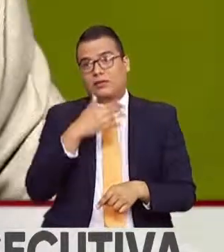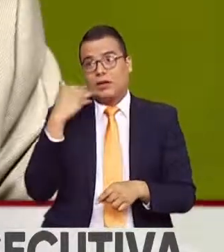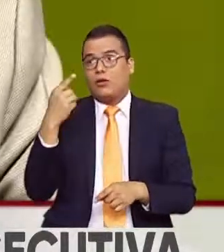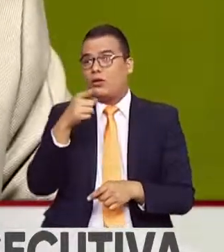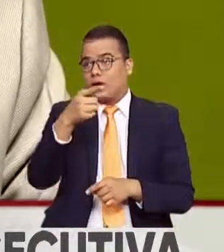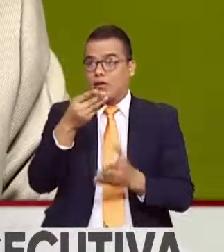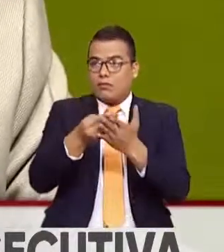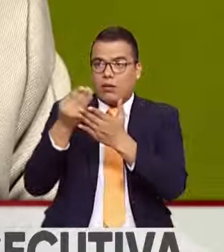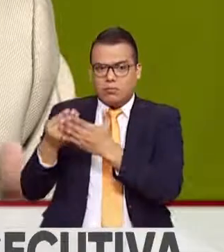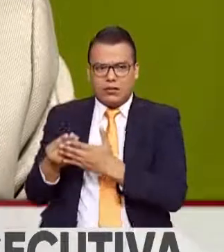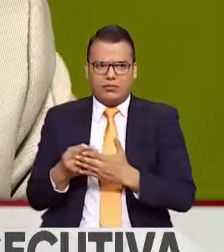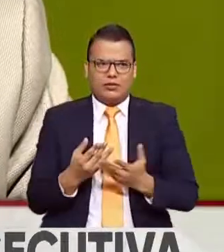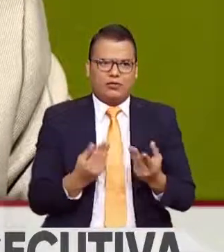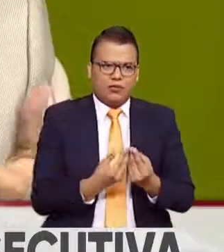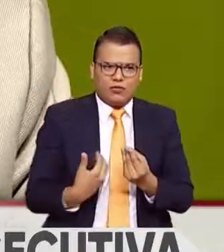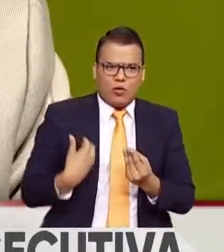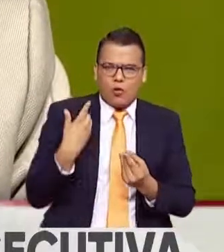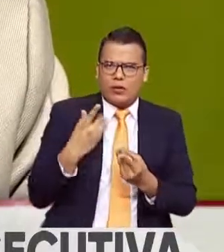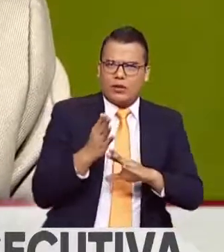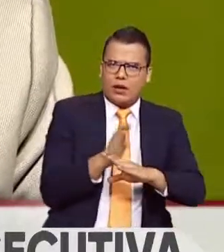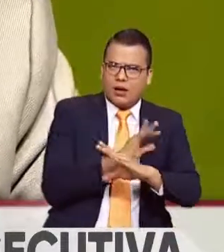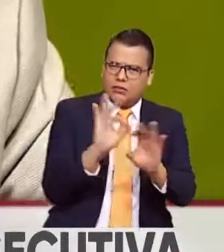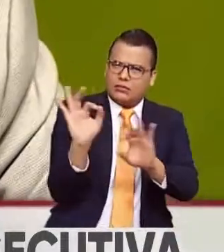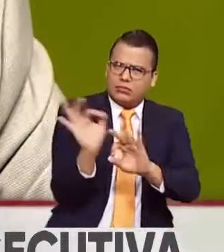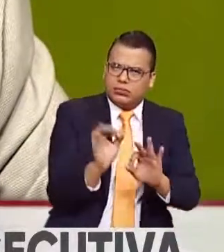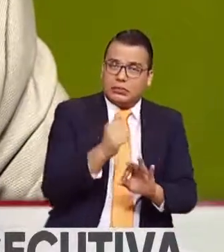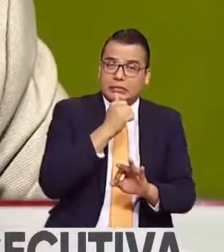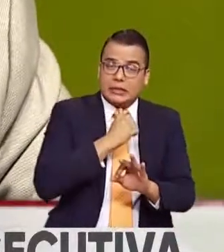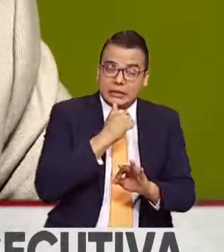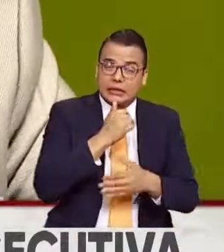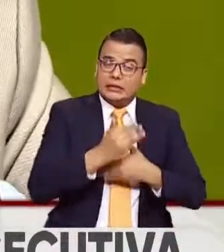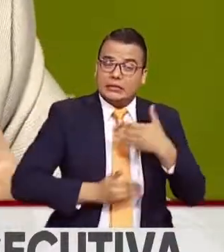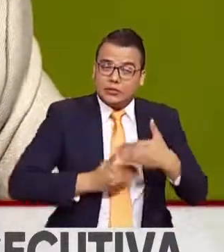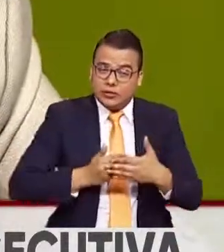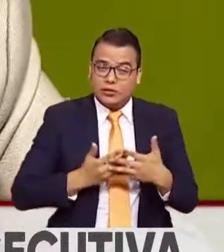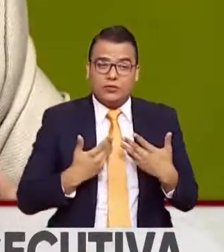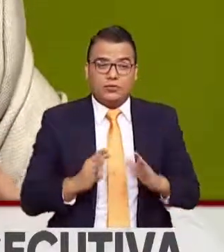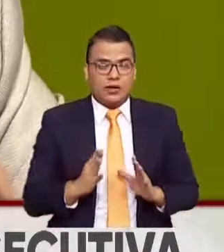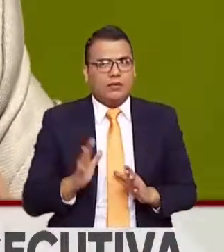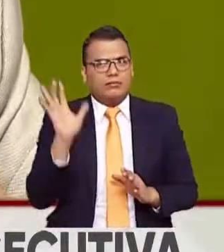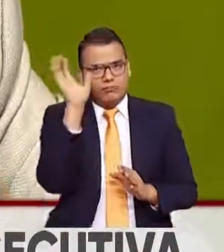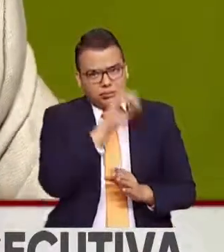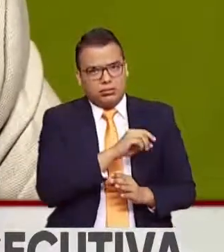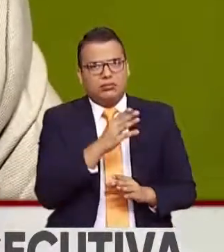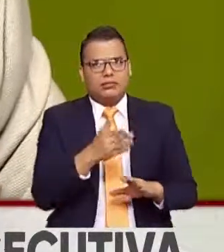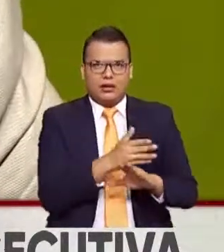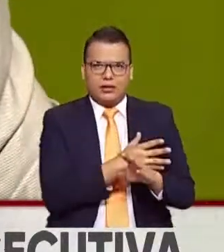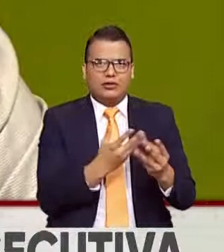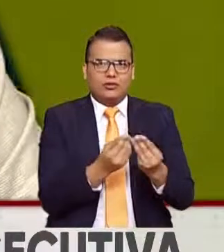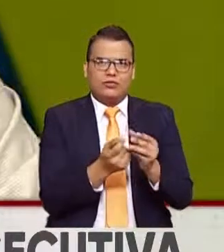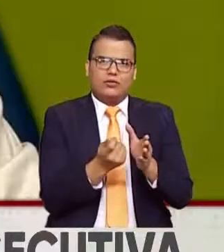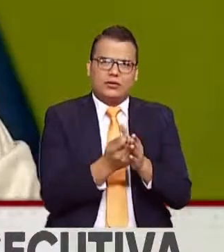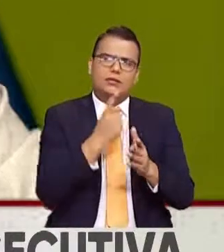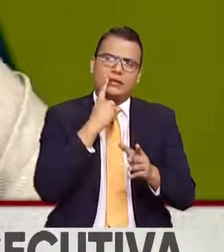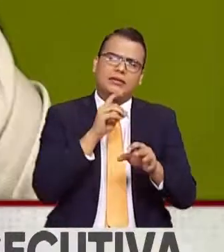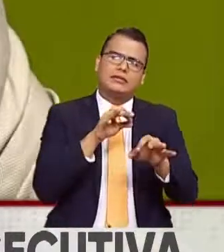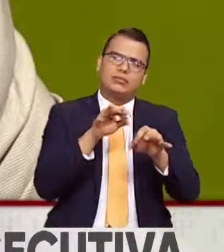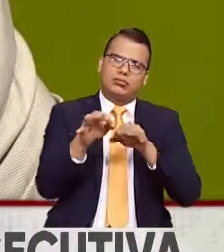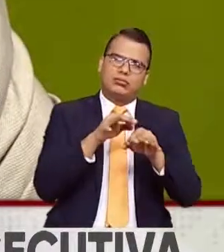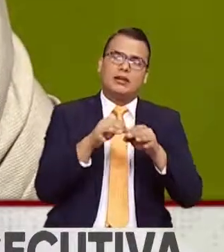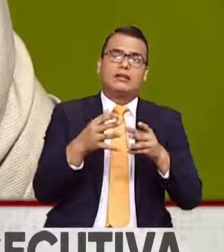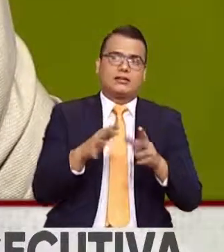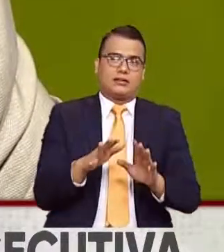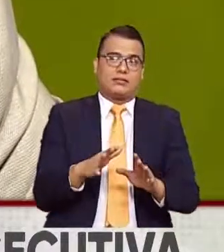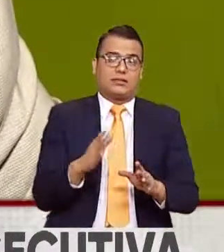la cantera requiere planificación requiere paciencia y creo que esto lo explicamos bien a los socios pero también le decir que tuvimos